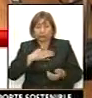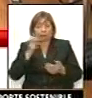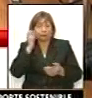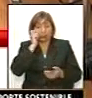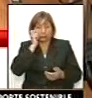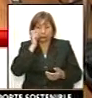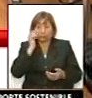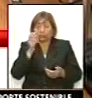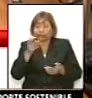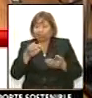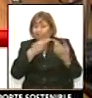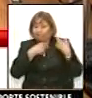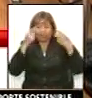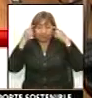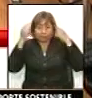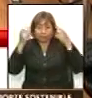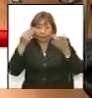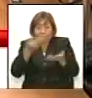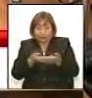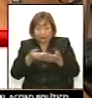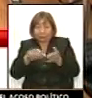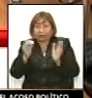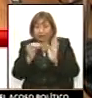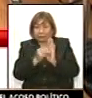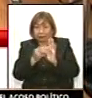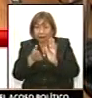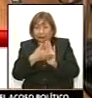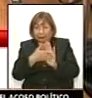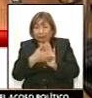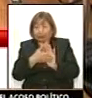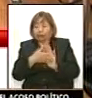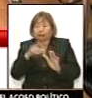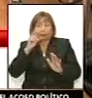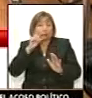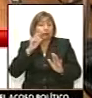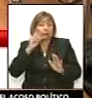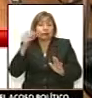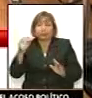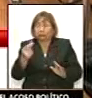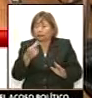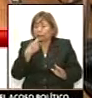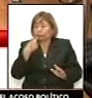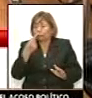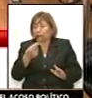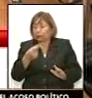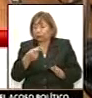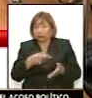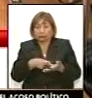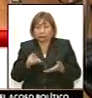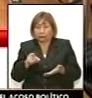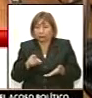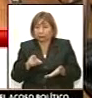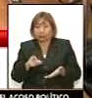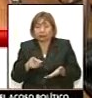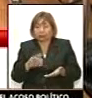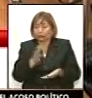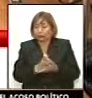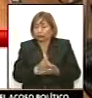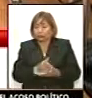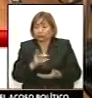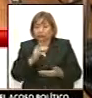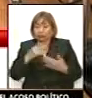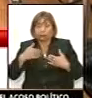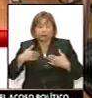y hay un contenido de connotación sexual, inmediatamente yo lo pongo a disposición. Yo no puedo tener